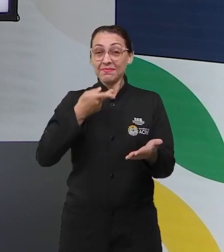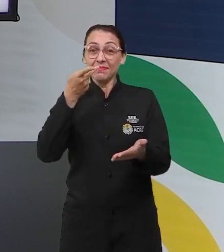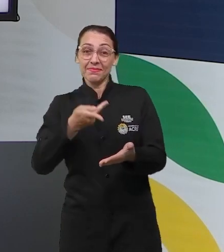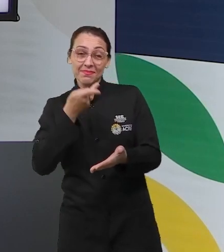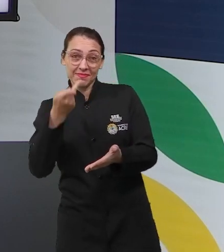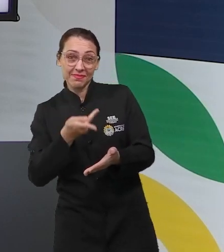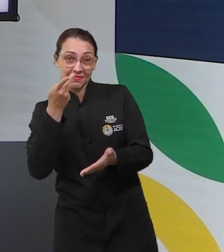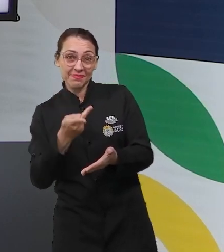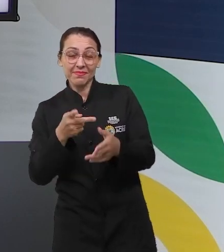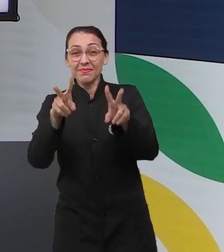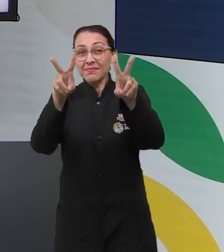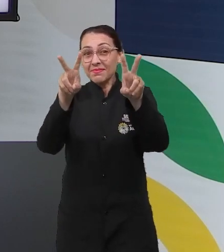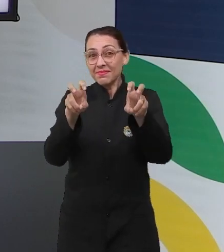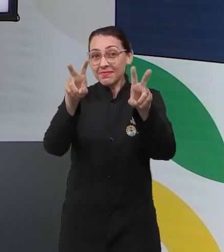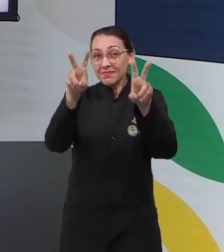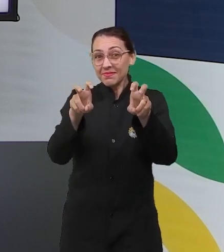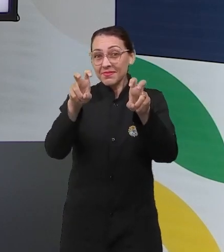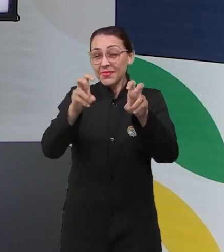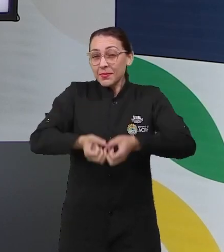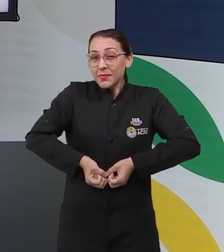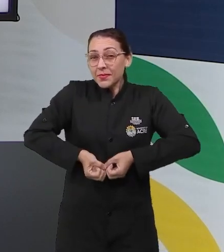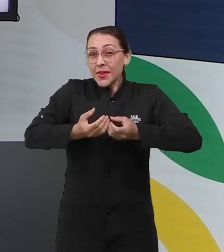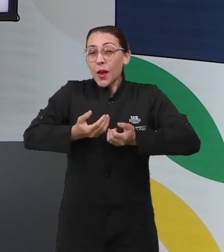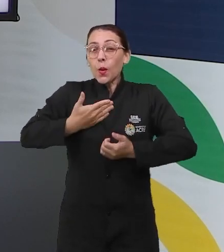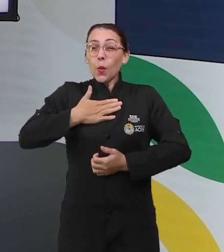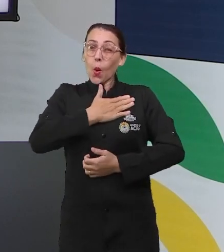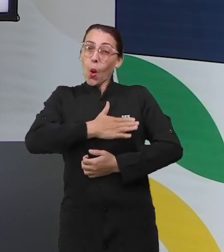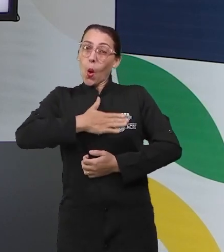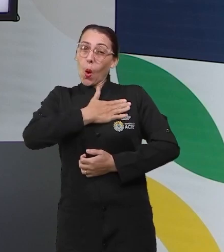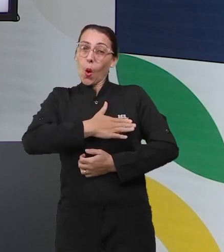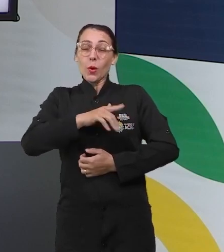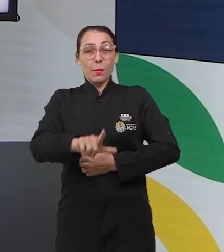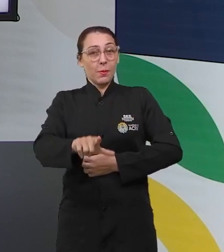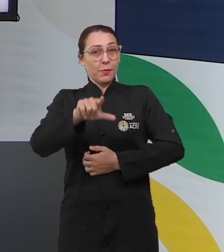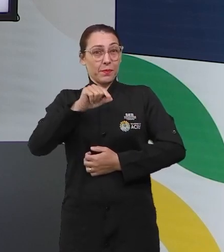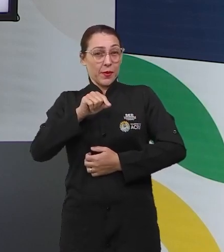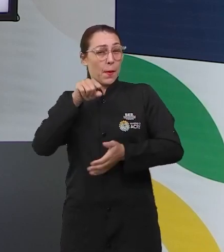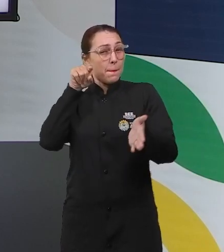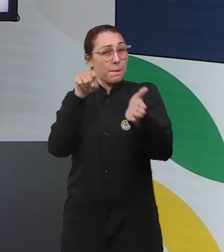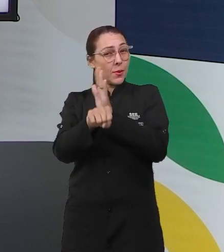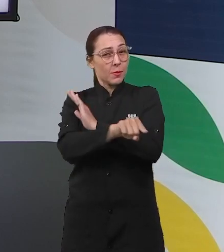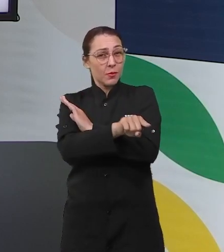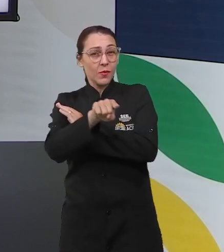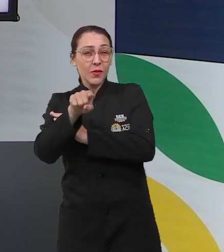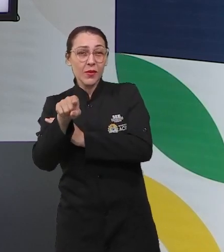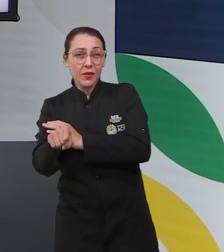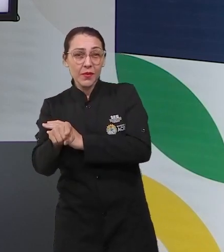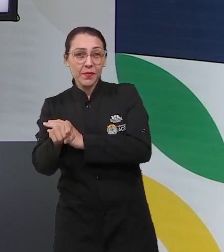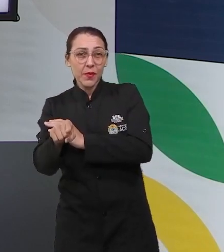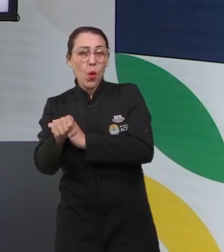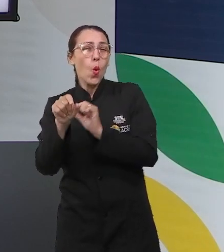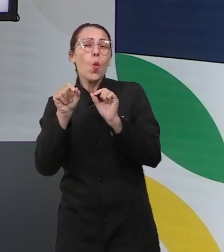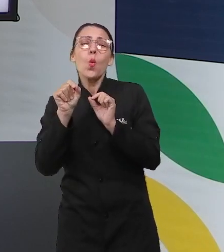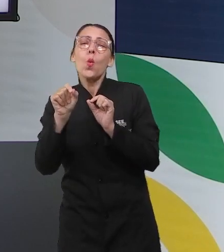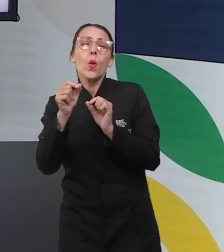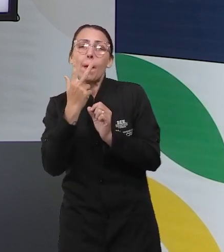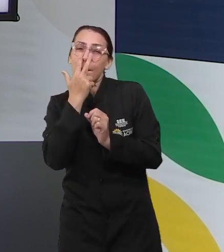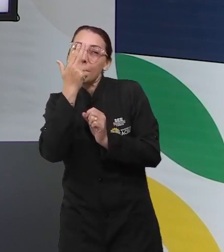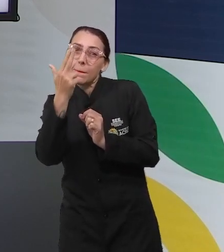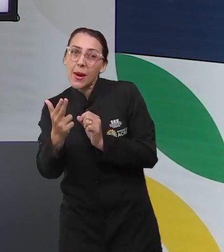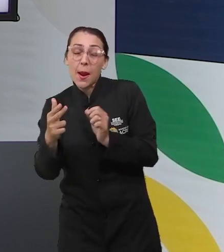hablar sobre expresar gustos y preferencias. Entonces, yo pregunto a usted, ¿lo que le parece